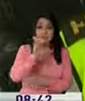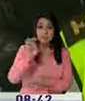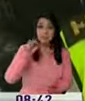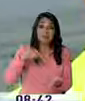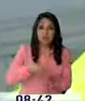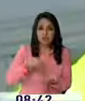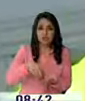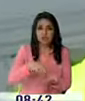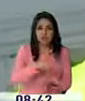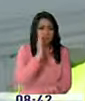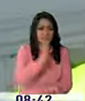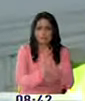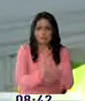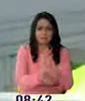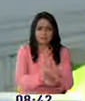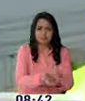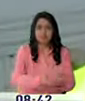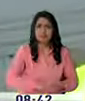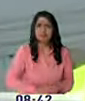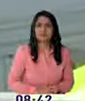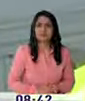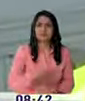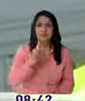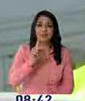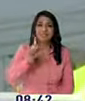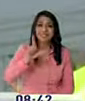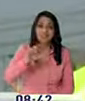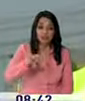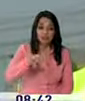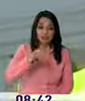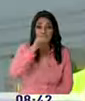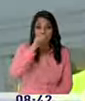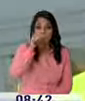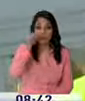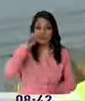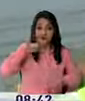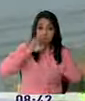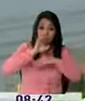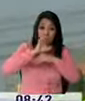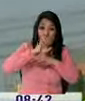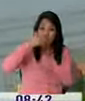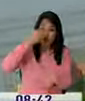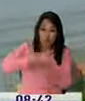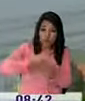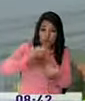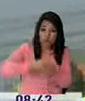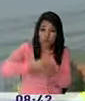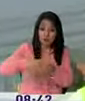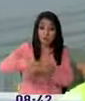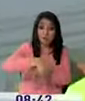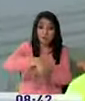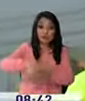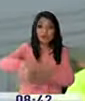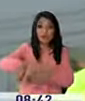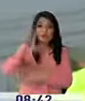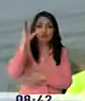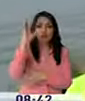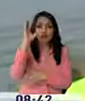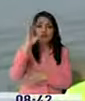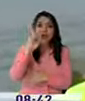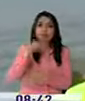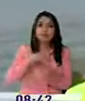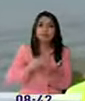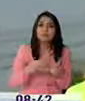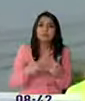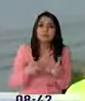dosis. El kilo de clorhidrato de cocaína aquí en el Ecuador, ya pasado la frontera con Colombia, está sobre los